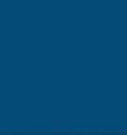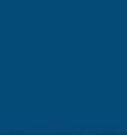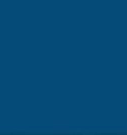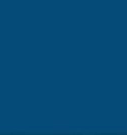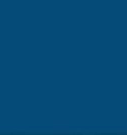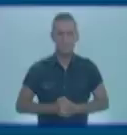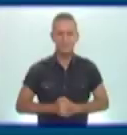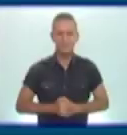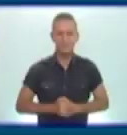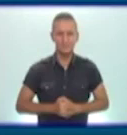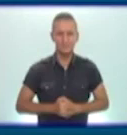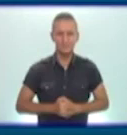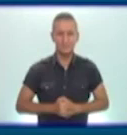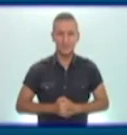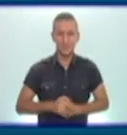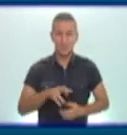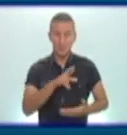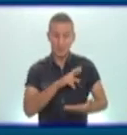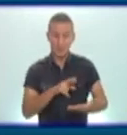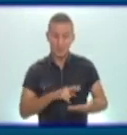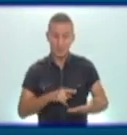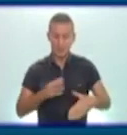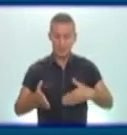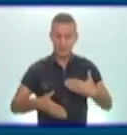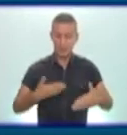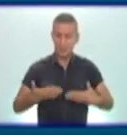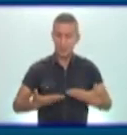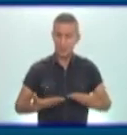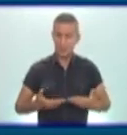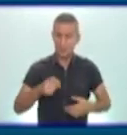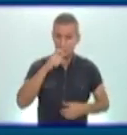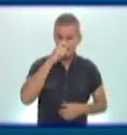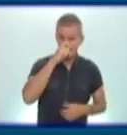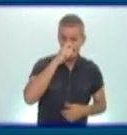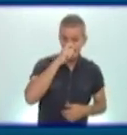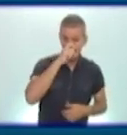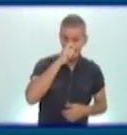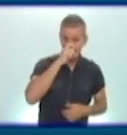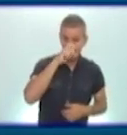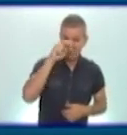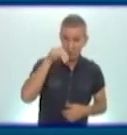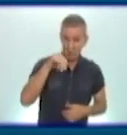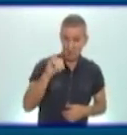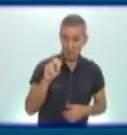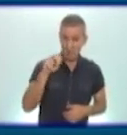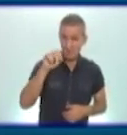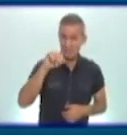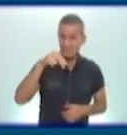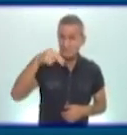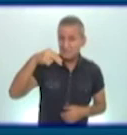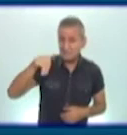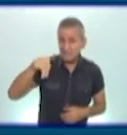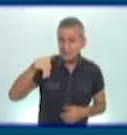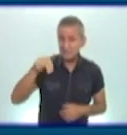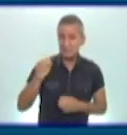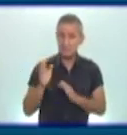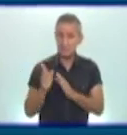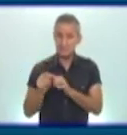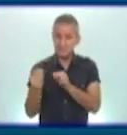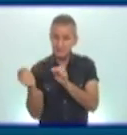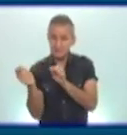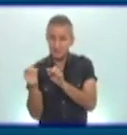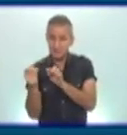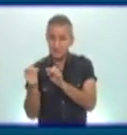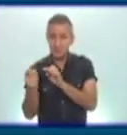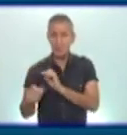Bien, vamos entonces a revisar la actividad. Niños, fíjense que el lexema llega hasta la letra Ñ. Los morfemas son la O